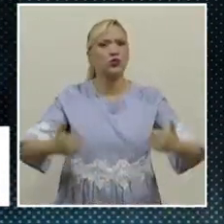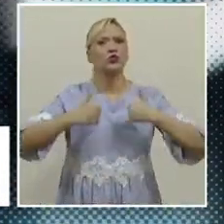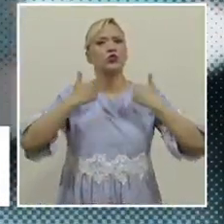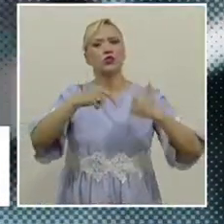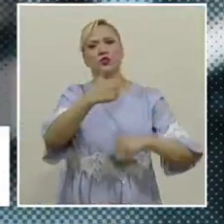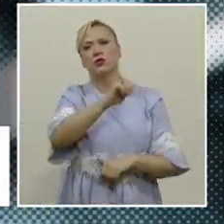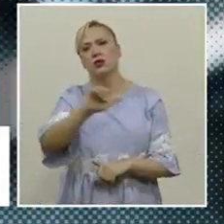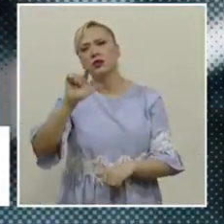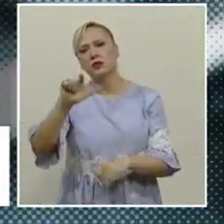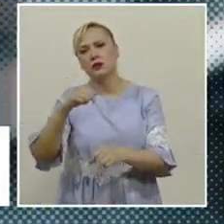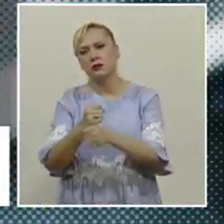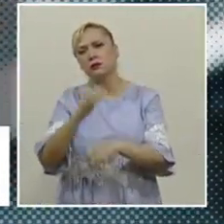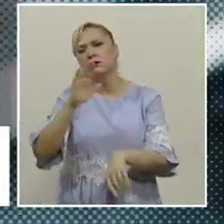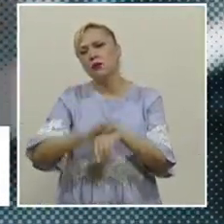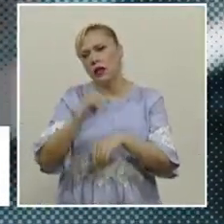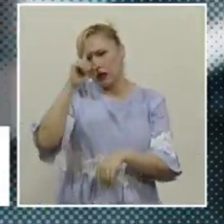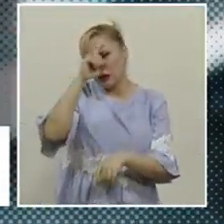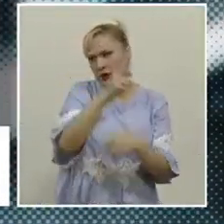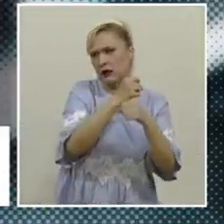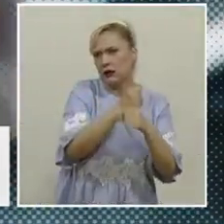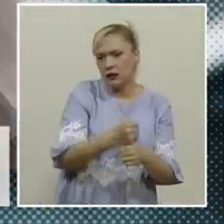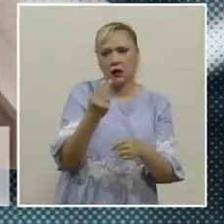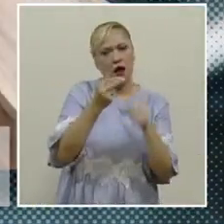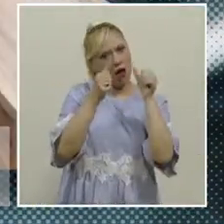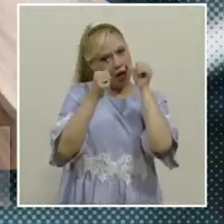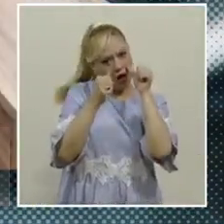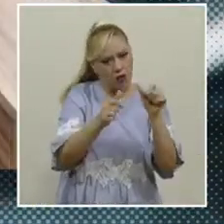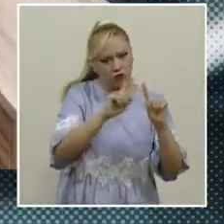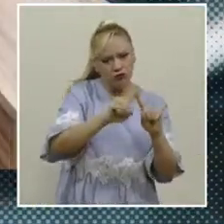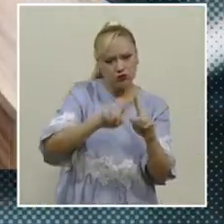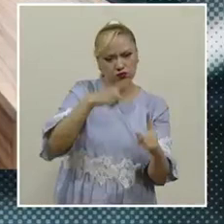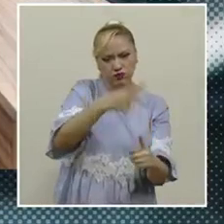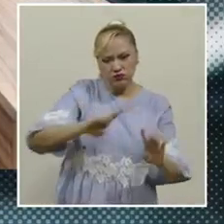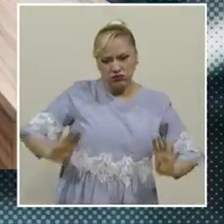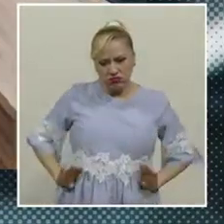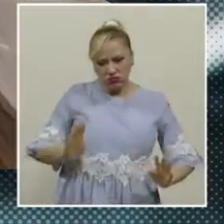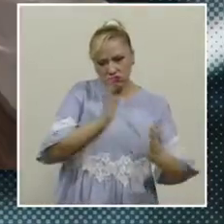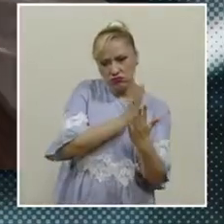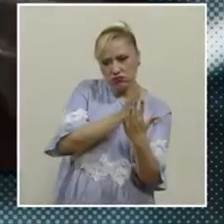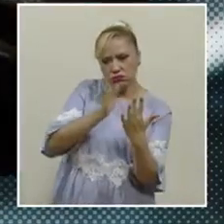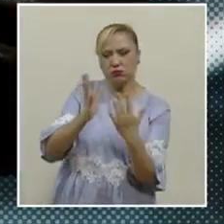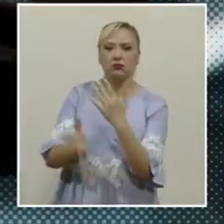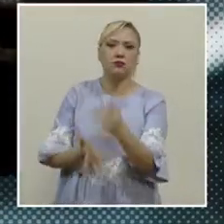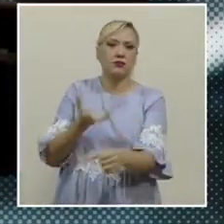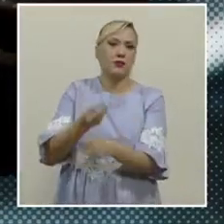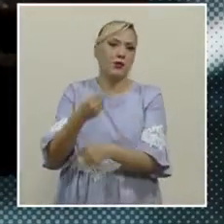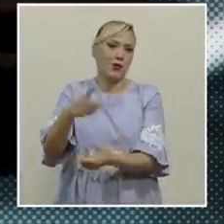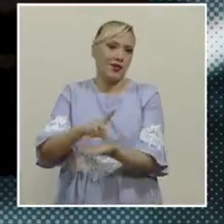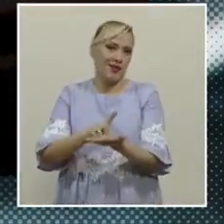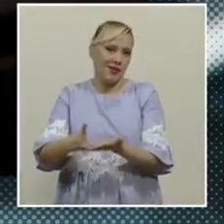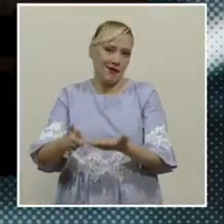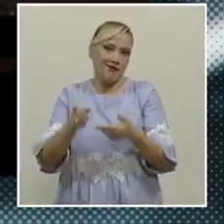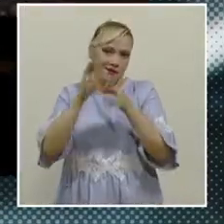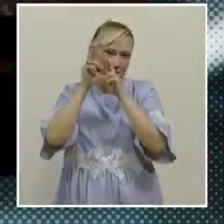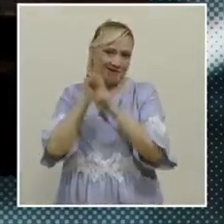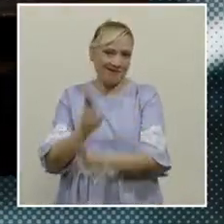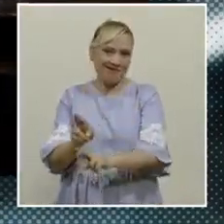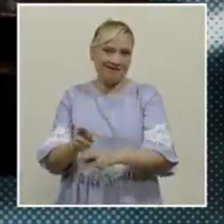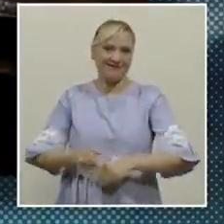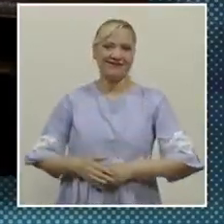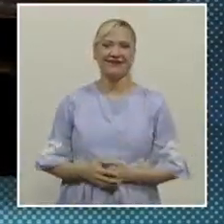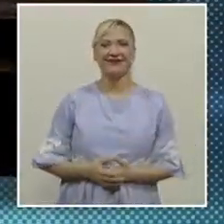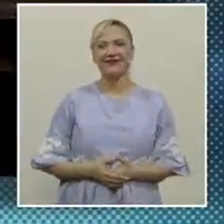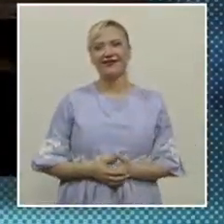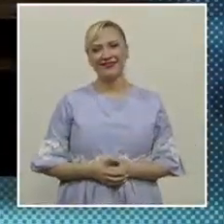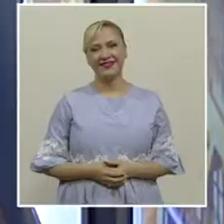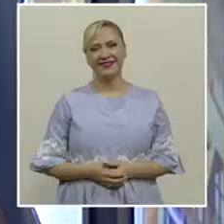adolescencia vulnerables a través de su atención integral y la restitución de sus derechos. Para el canal del Poder Judicial de la Federación, Jesús